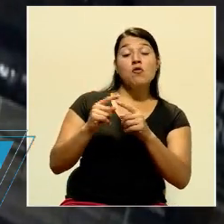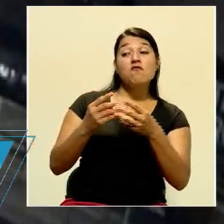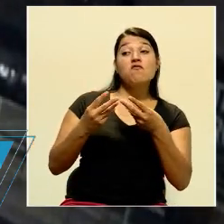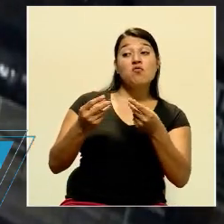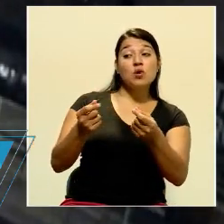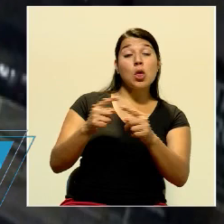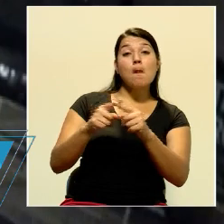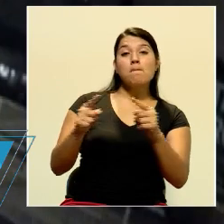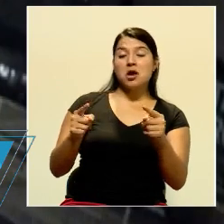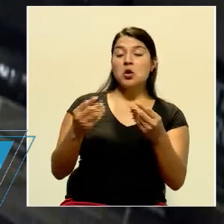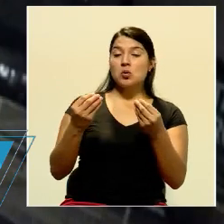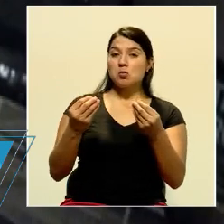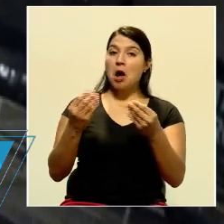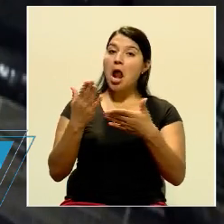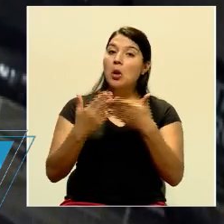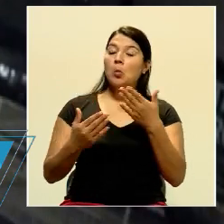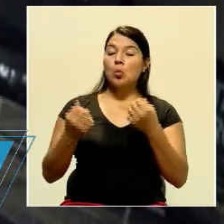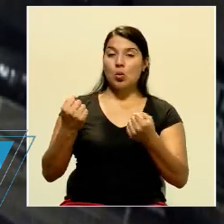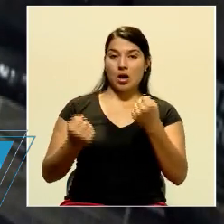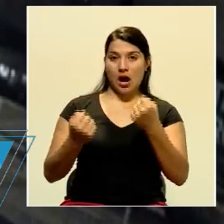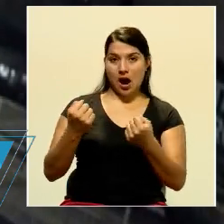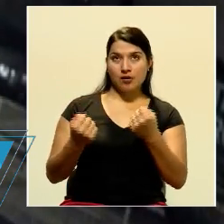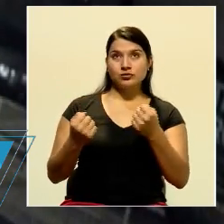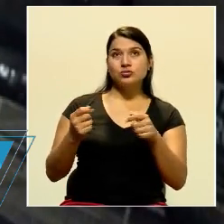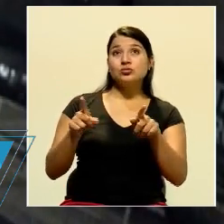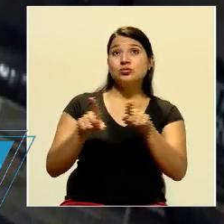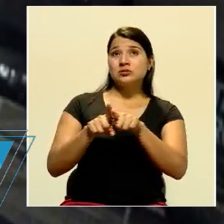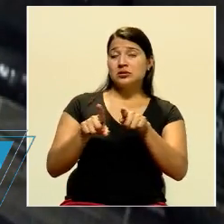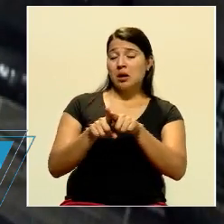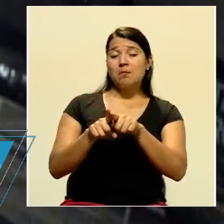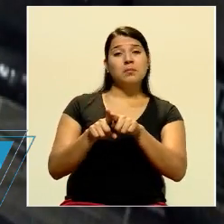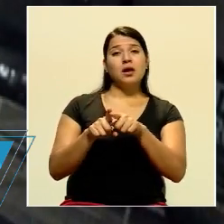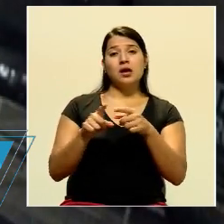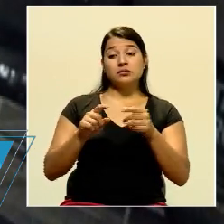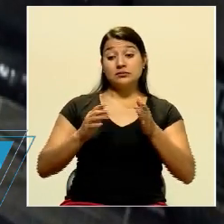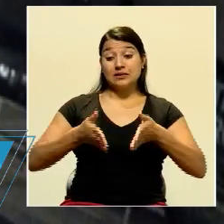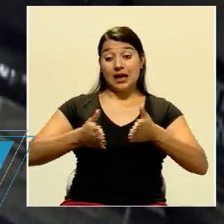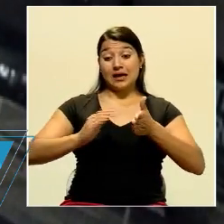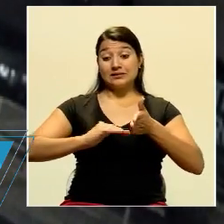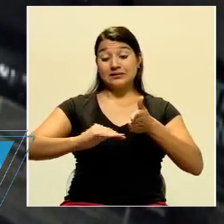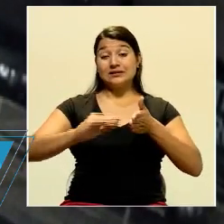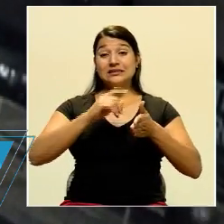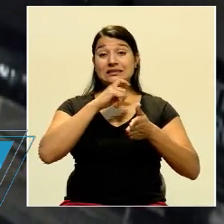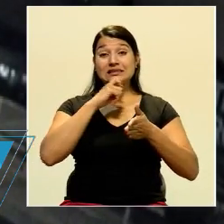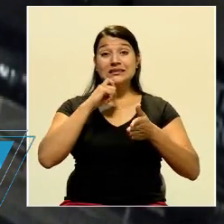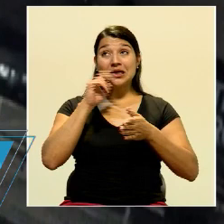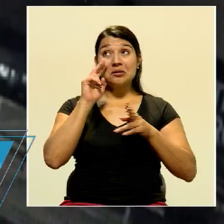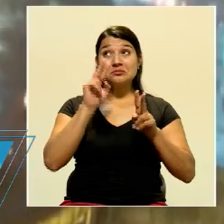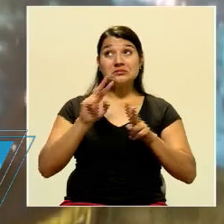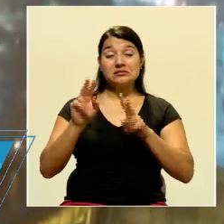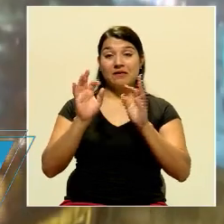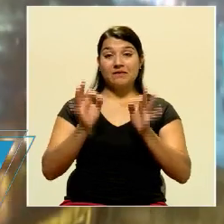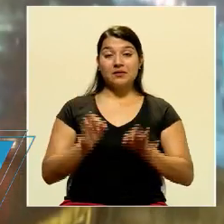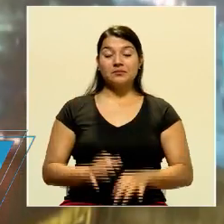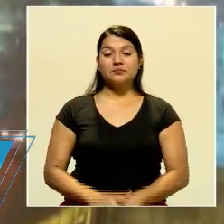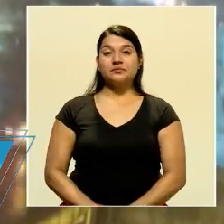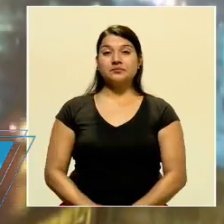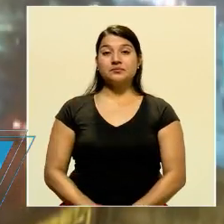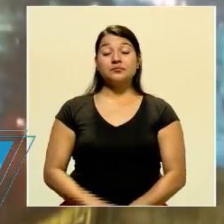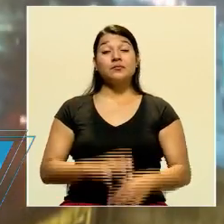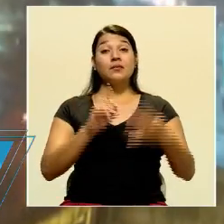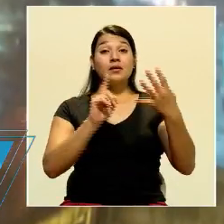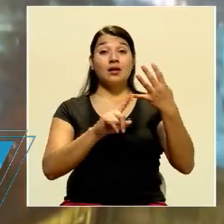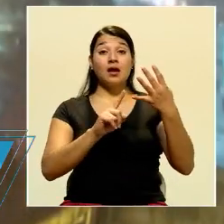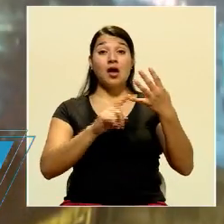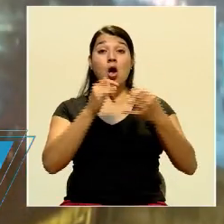también buenas condiciones de circulación, superficie de rodaje seca y buena visibilidad. Y